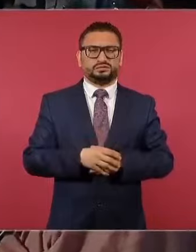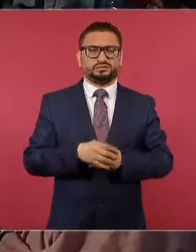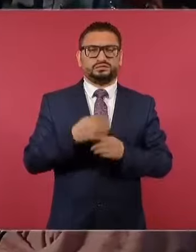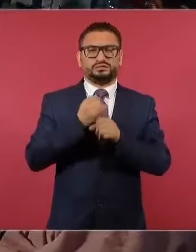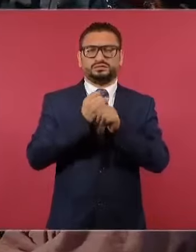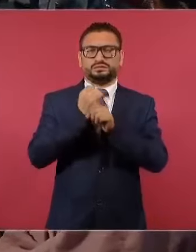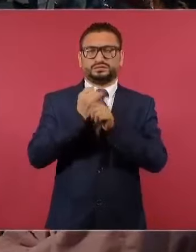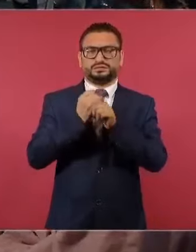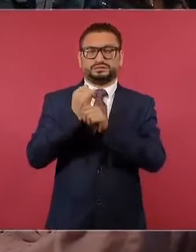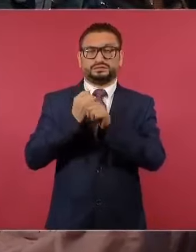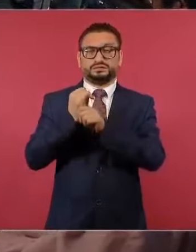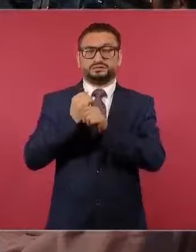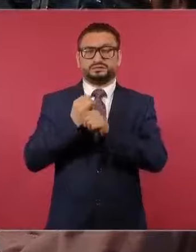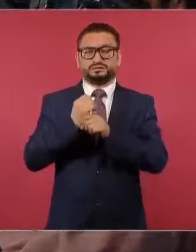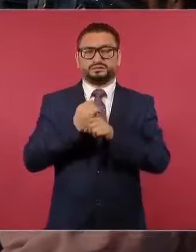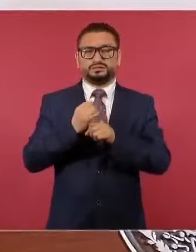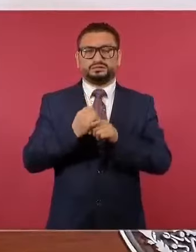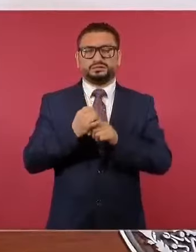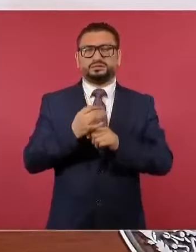Investigadora.